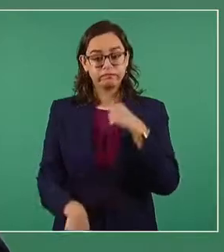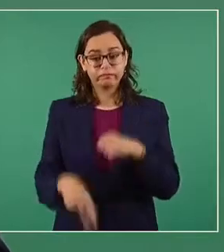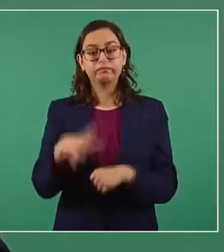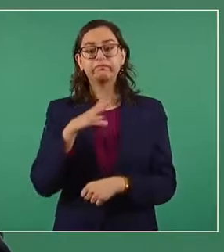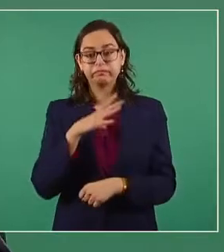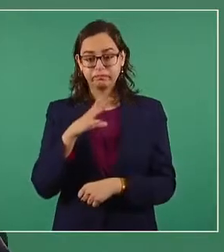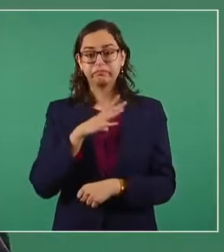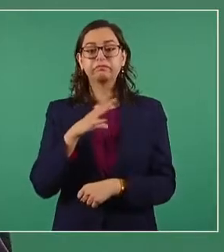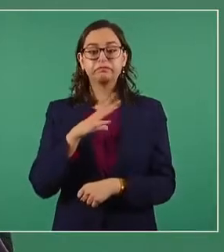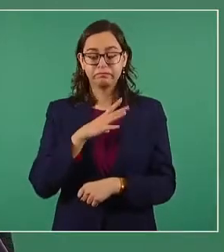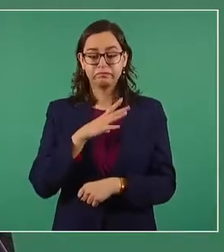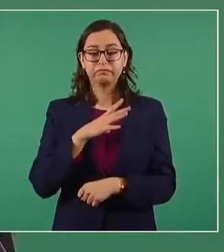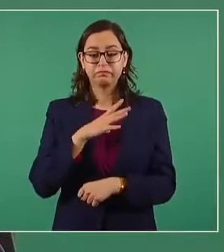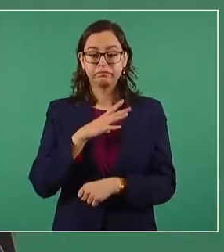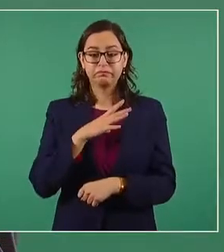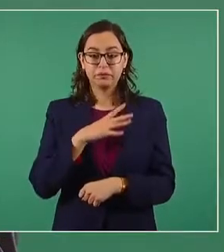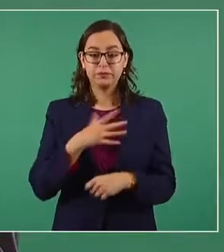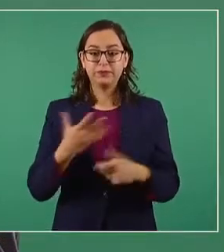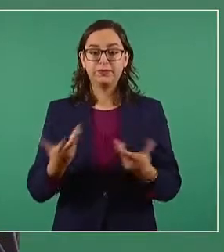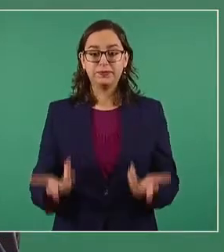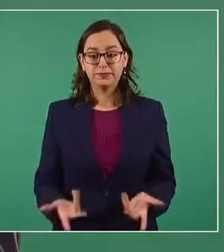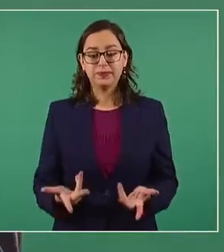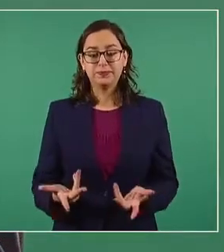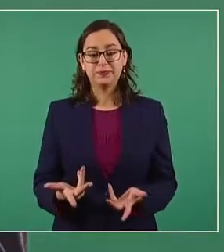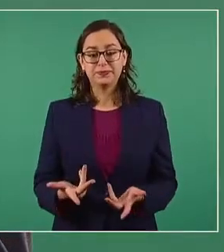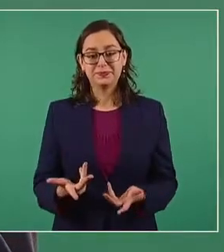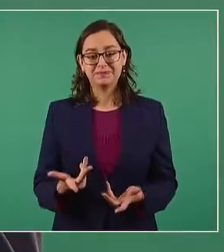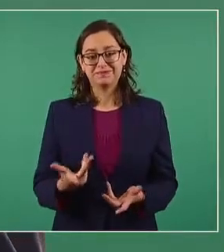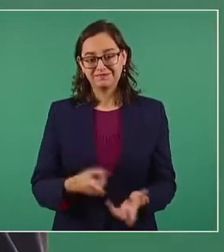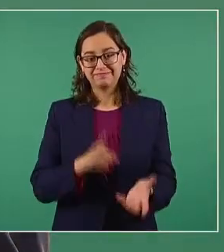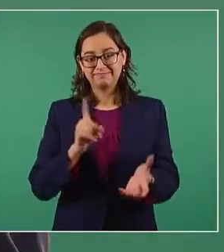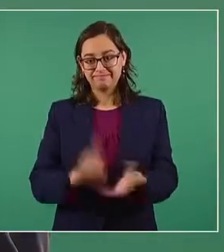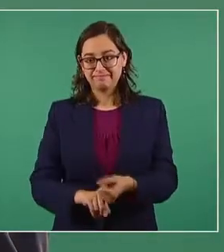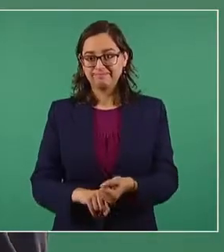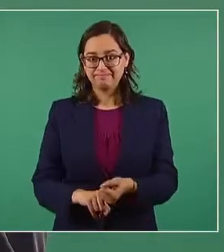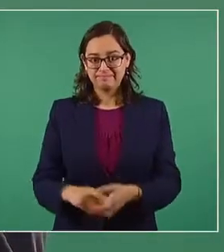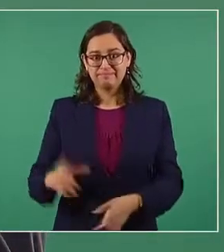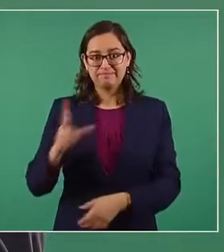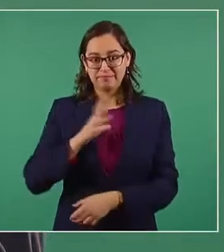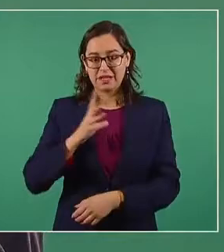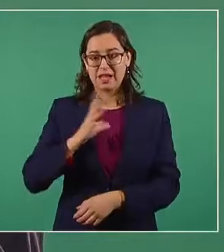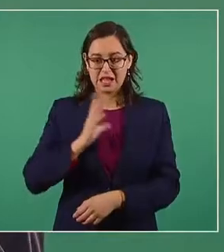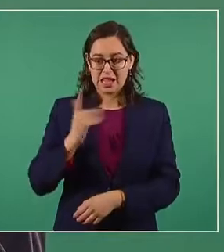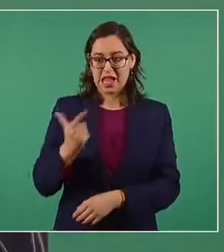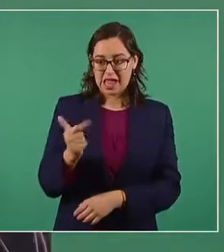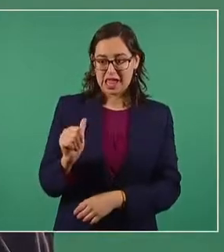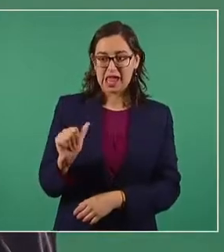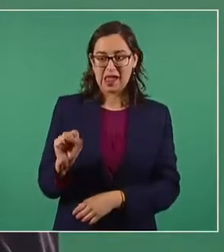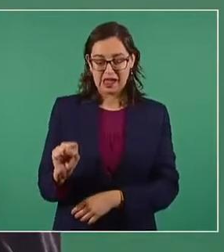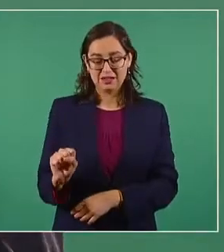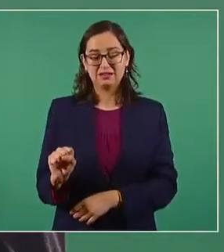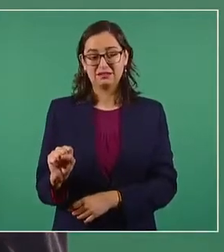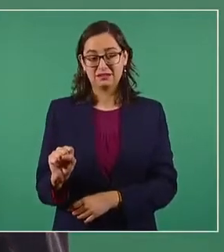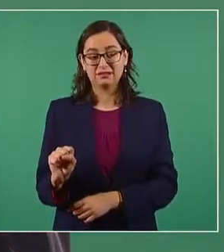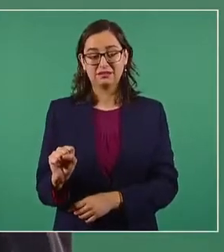Se tiene que manejar gas, como en este caso,